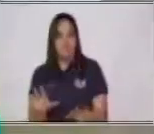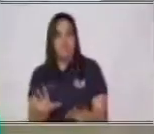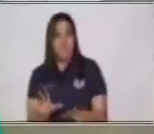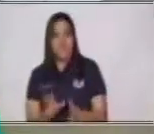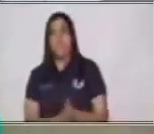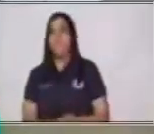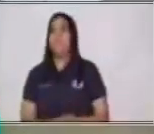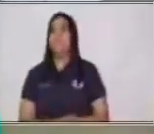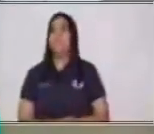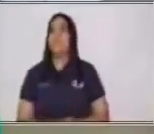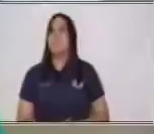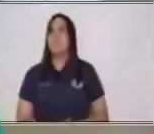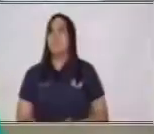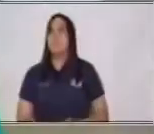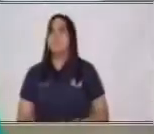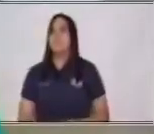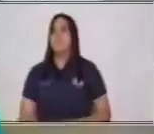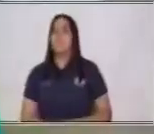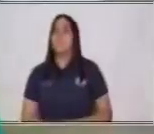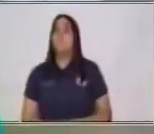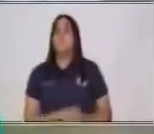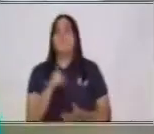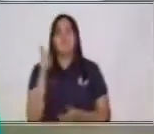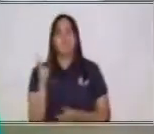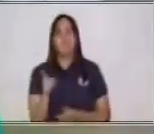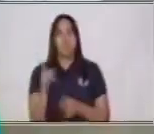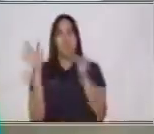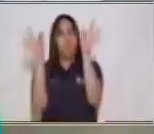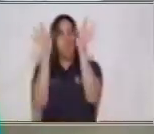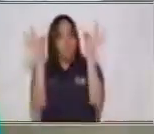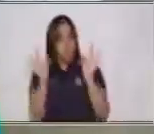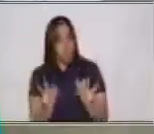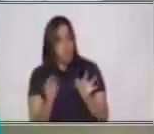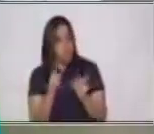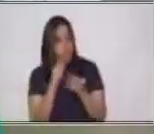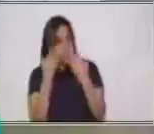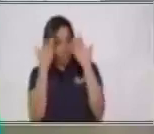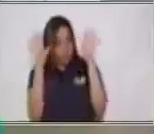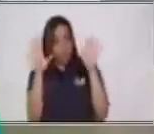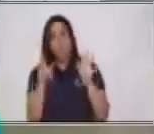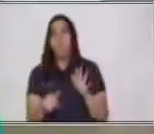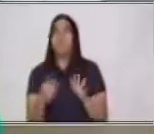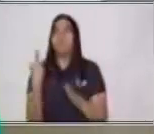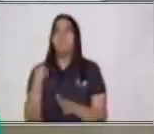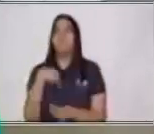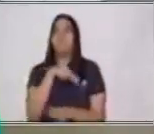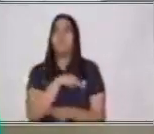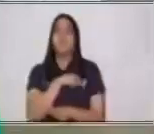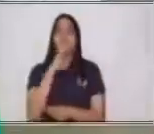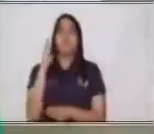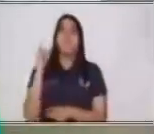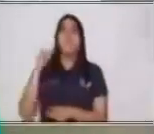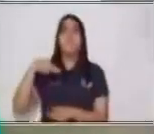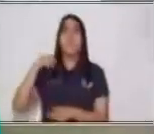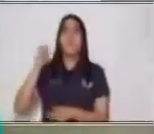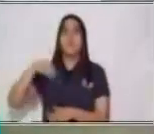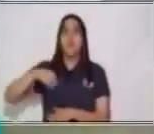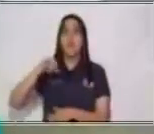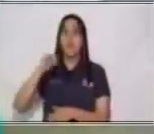bien. Ahora, vamos a la forma general. Nuestro binomio era